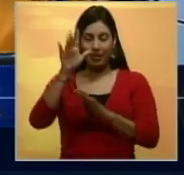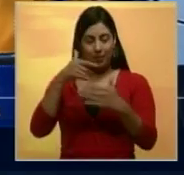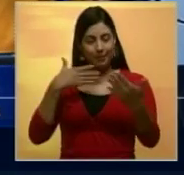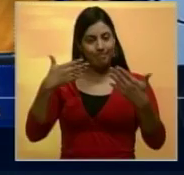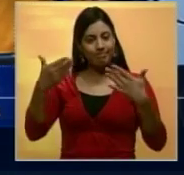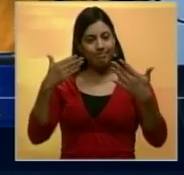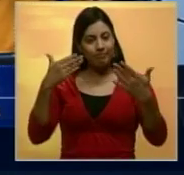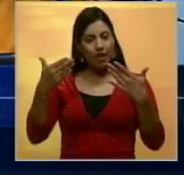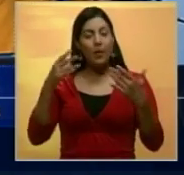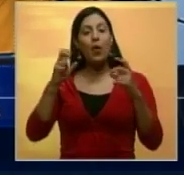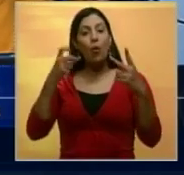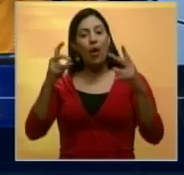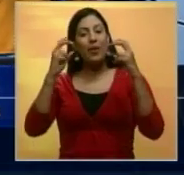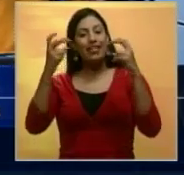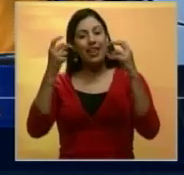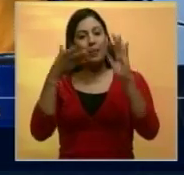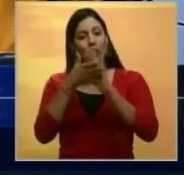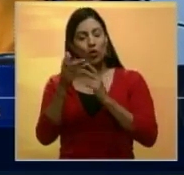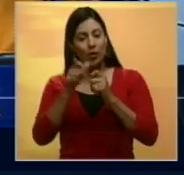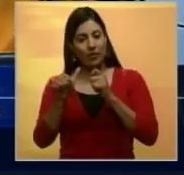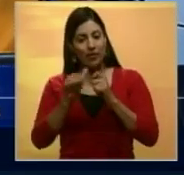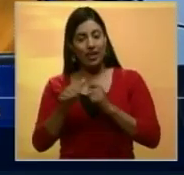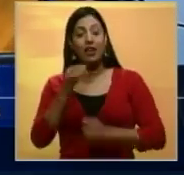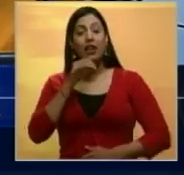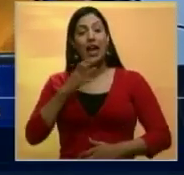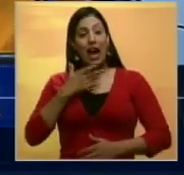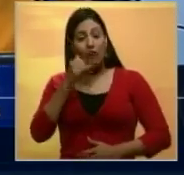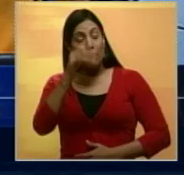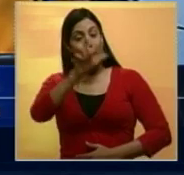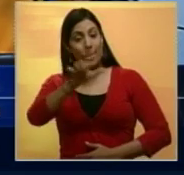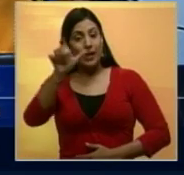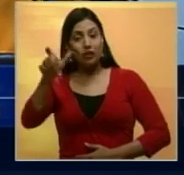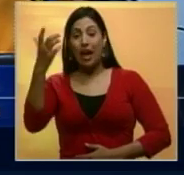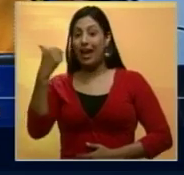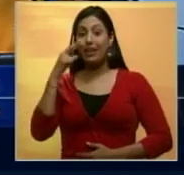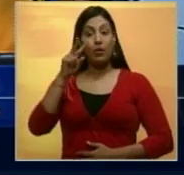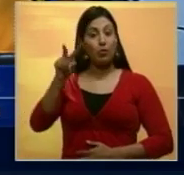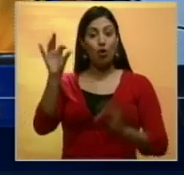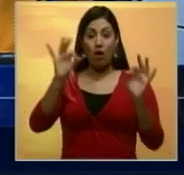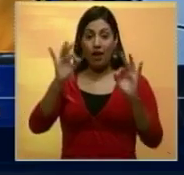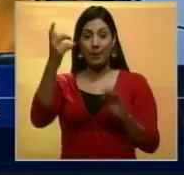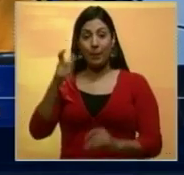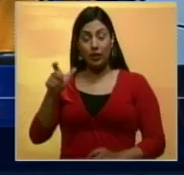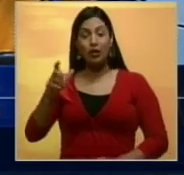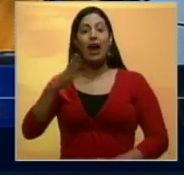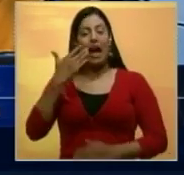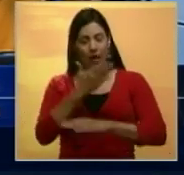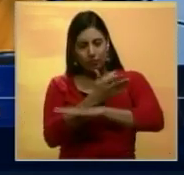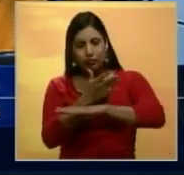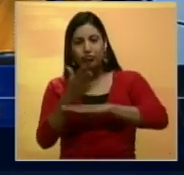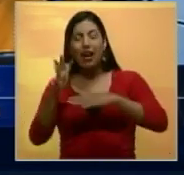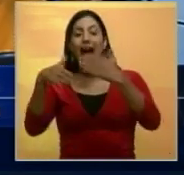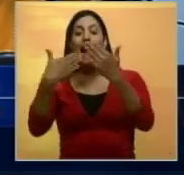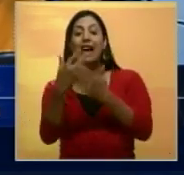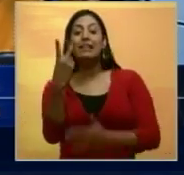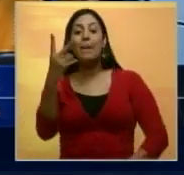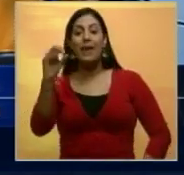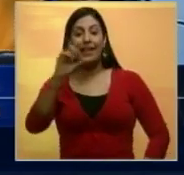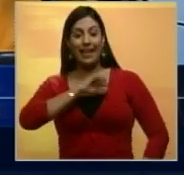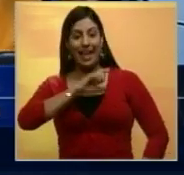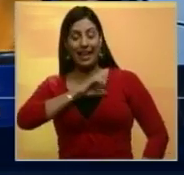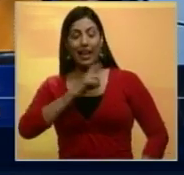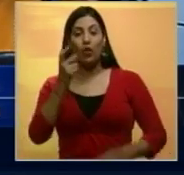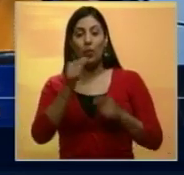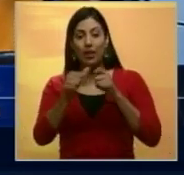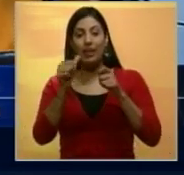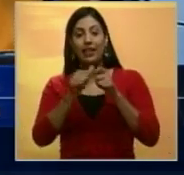compartiera el tema del cono monetario, informarle a la gente que no lo vio ayer. Hay una prórroga hasta el 20 de enero, nosotros hemos